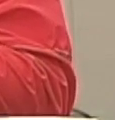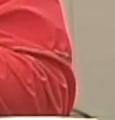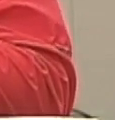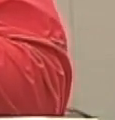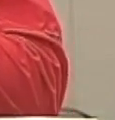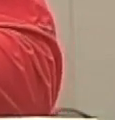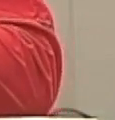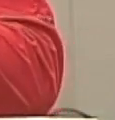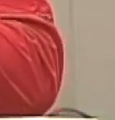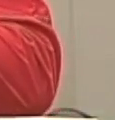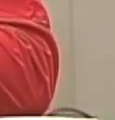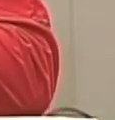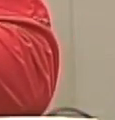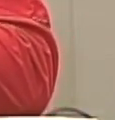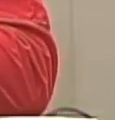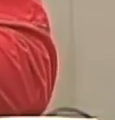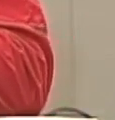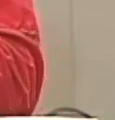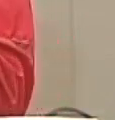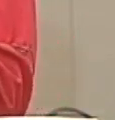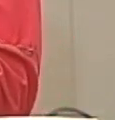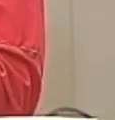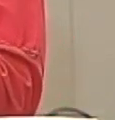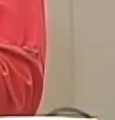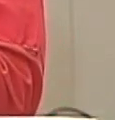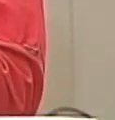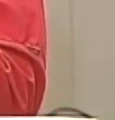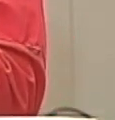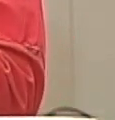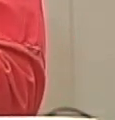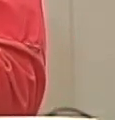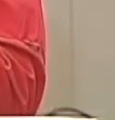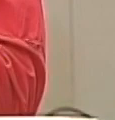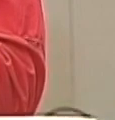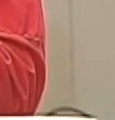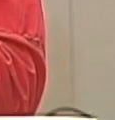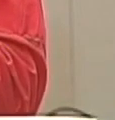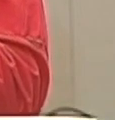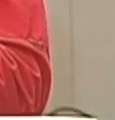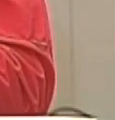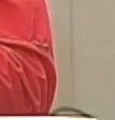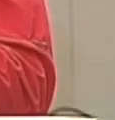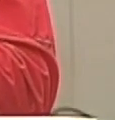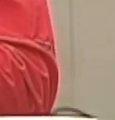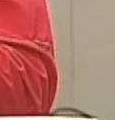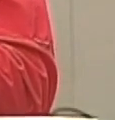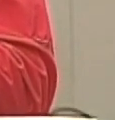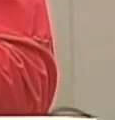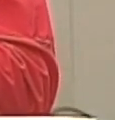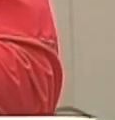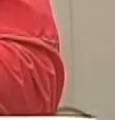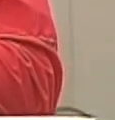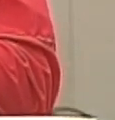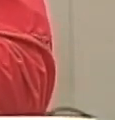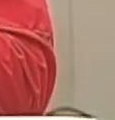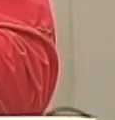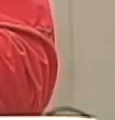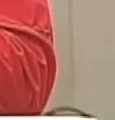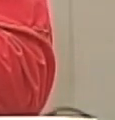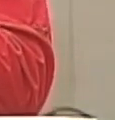en todo el territorio nacional más de 14.000 vh están funcionando los